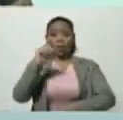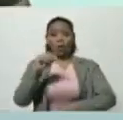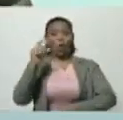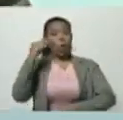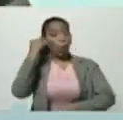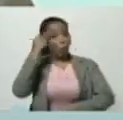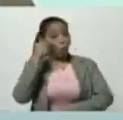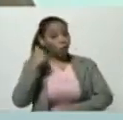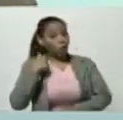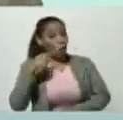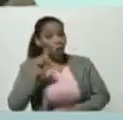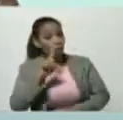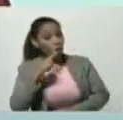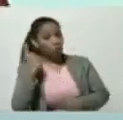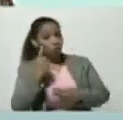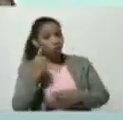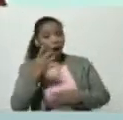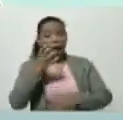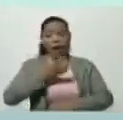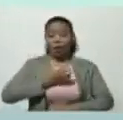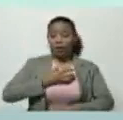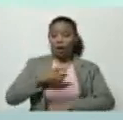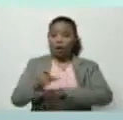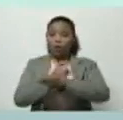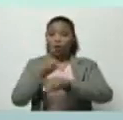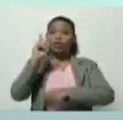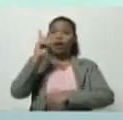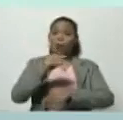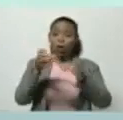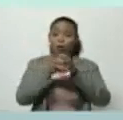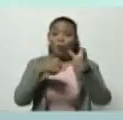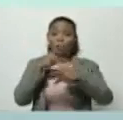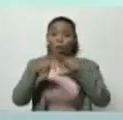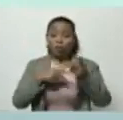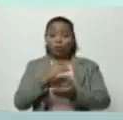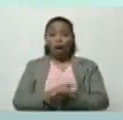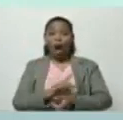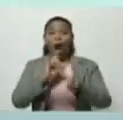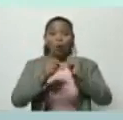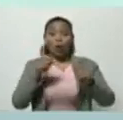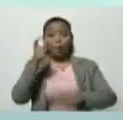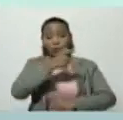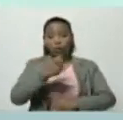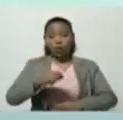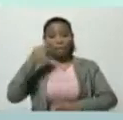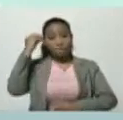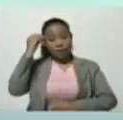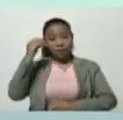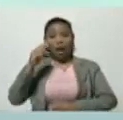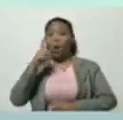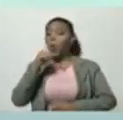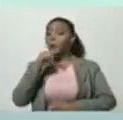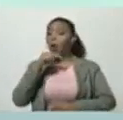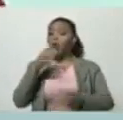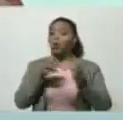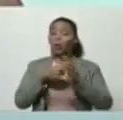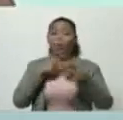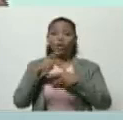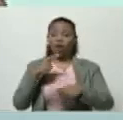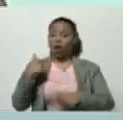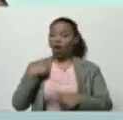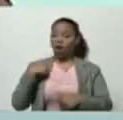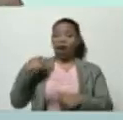hablando solo del alcalde, del gobernador, también del partido. Hay gente que se cree que no tiene el partido, sin ellos